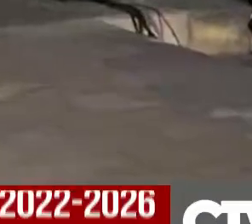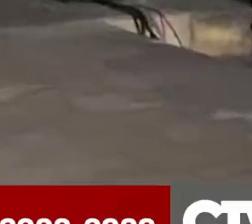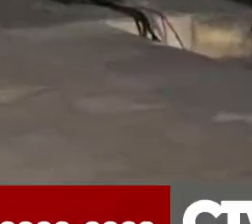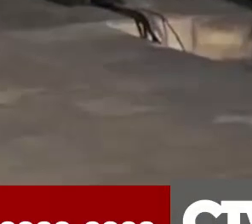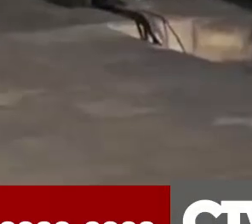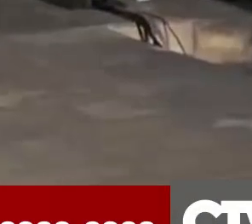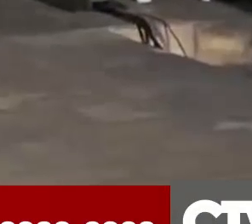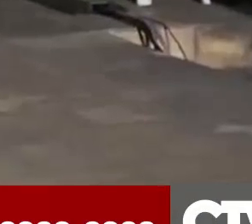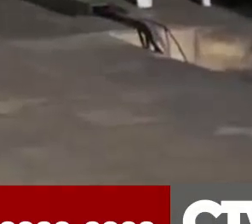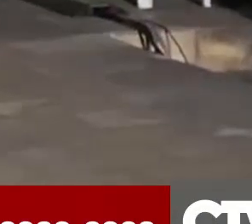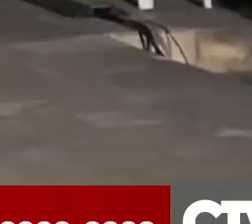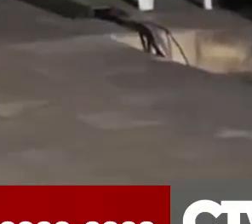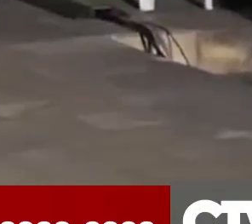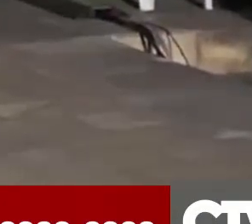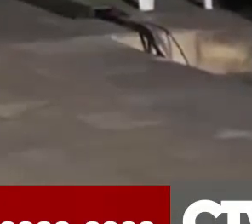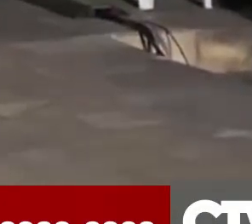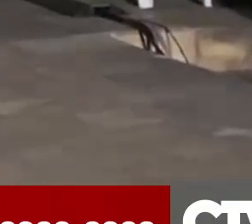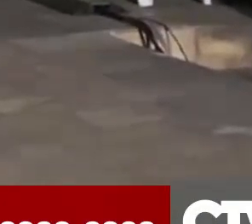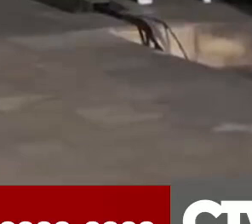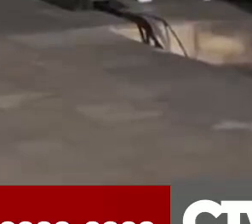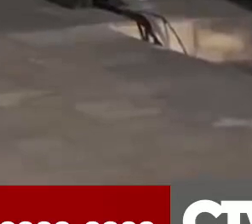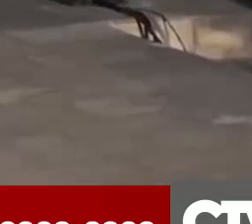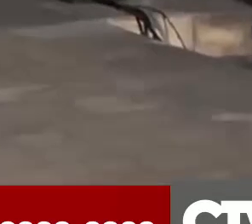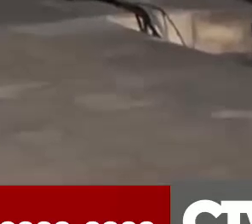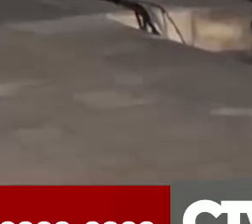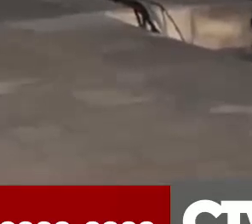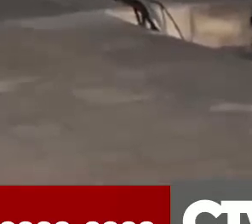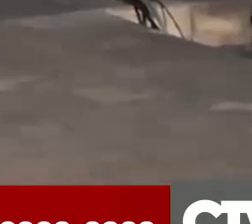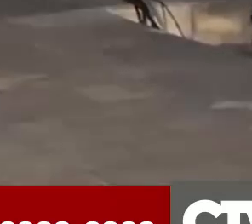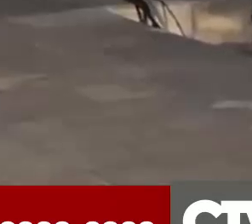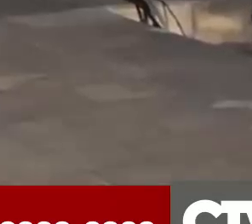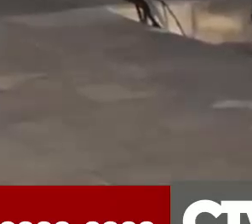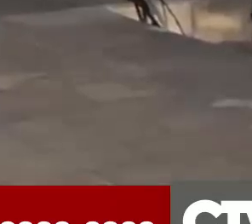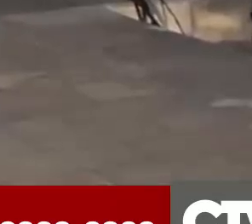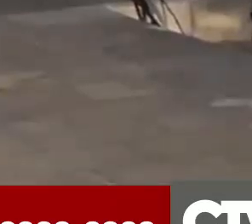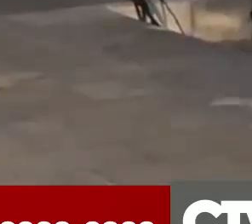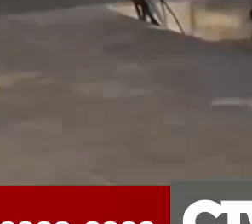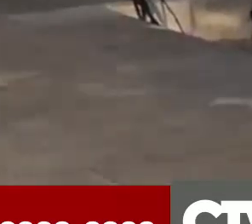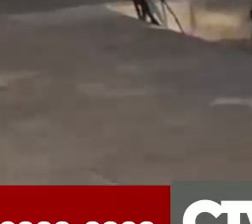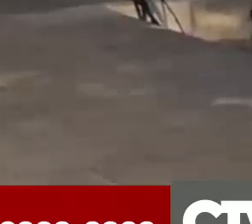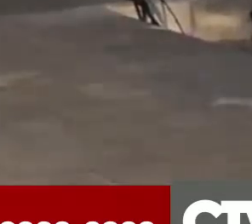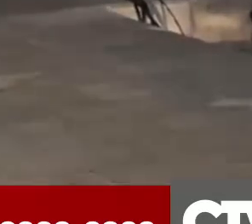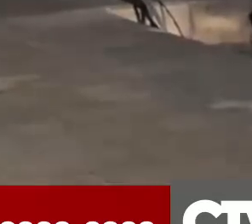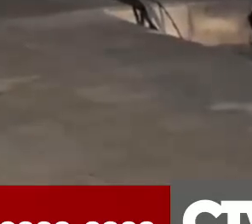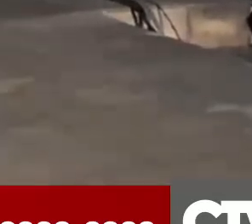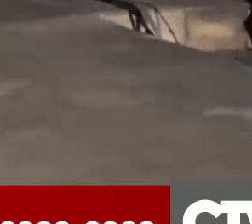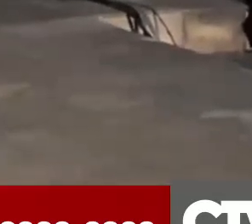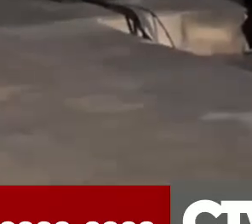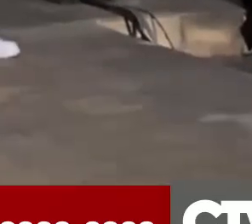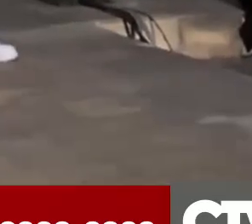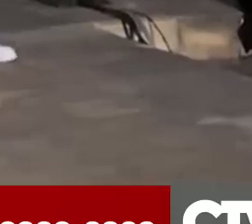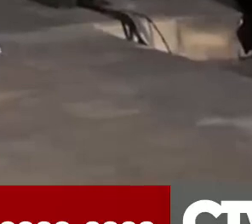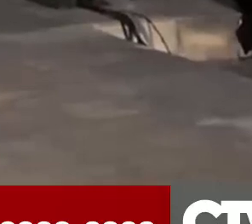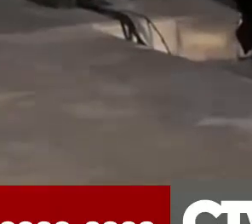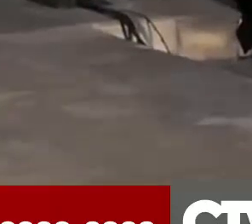el cambio está en producir las riquezas que posee el país de igual manera nació un interrogante Qué significa